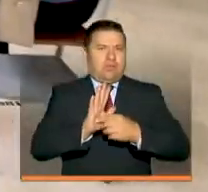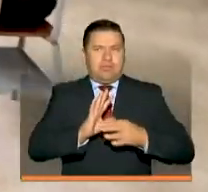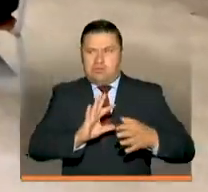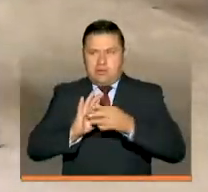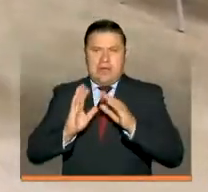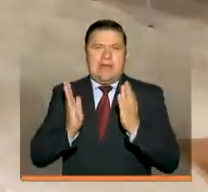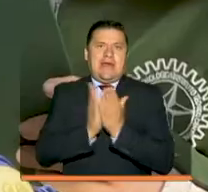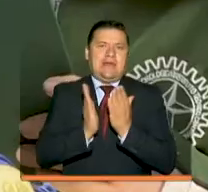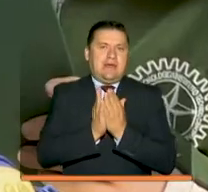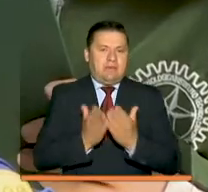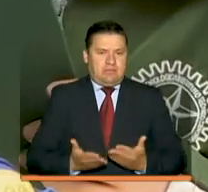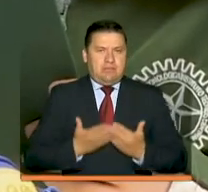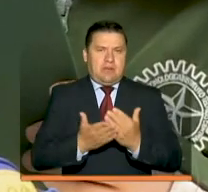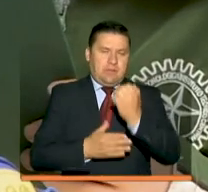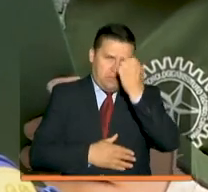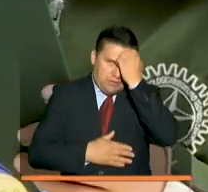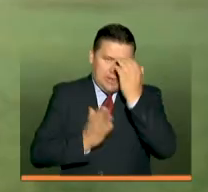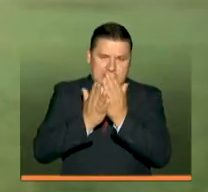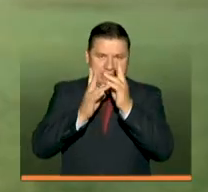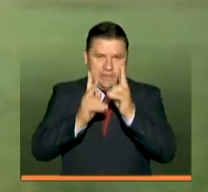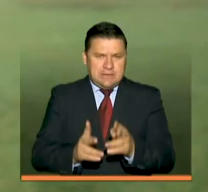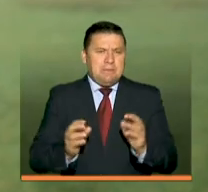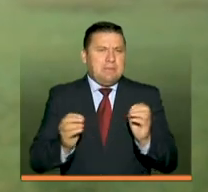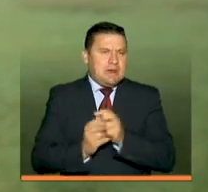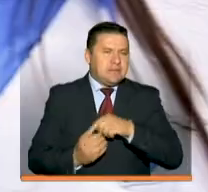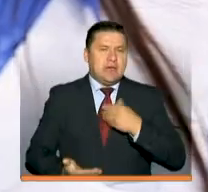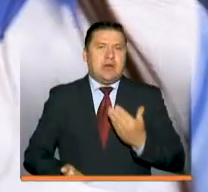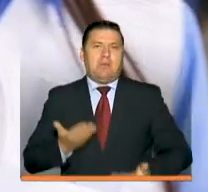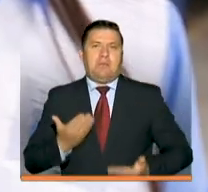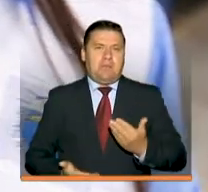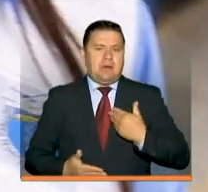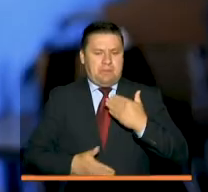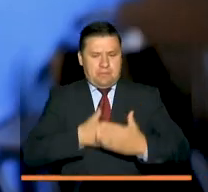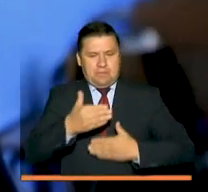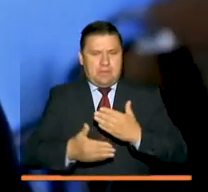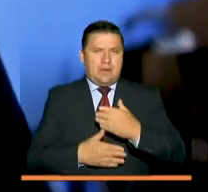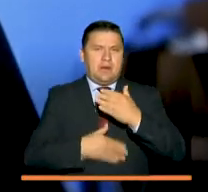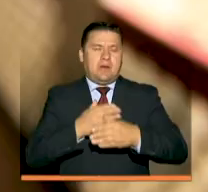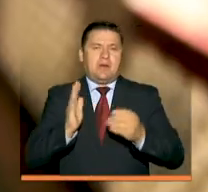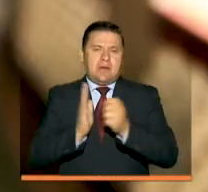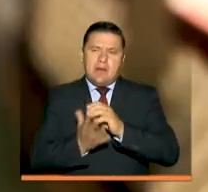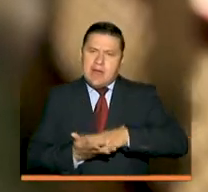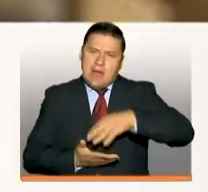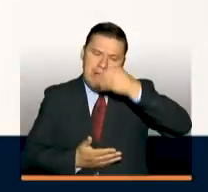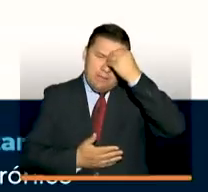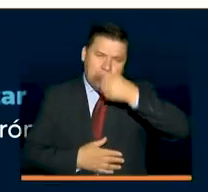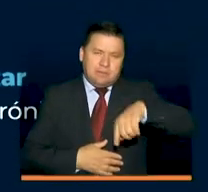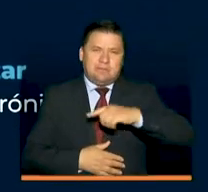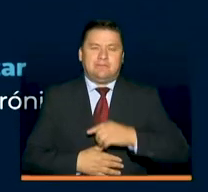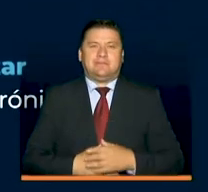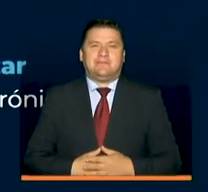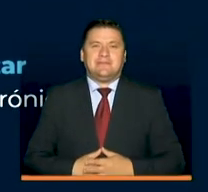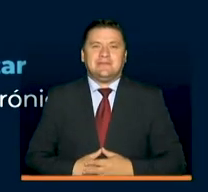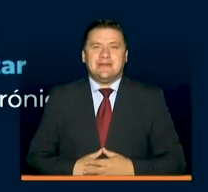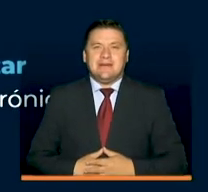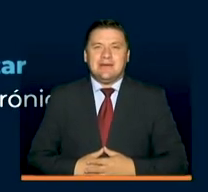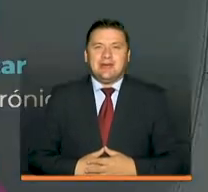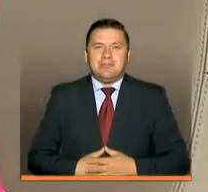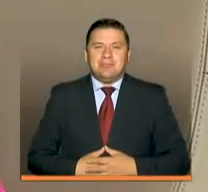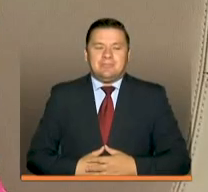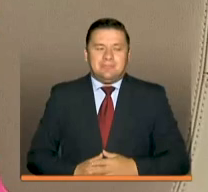por la educación y brindando a docentes y estudiantes más posibilidades para avanzar con sus procesos de aprendizaje.